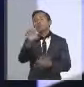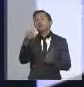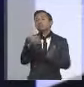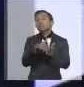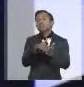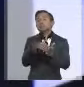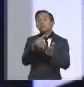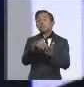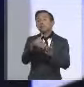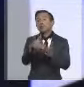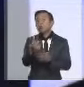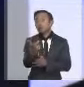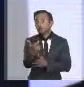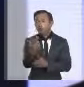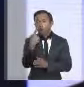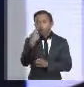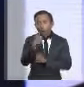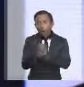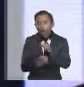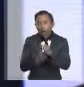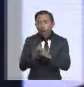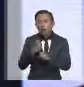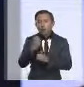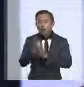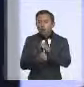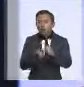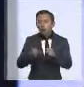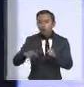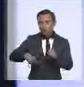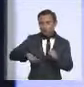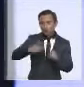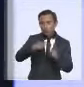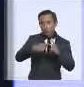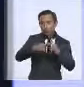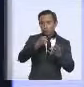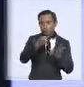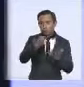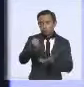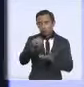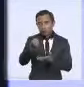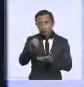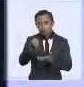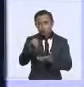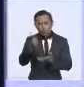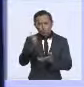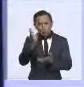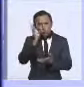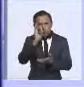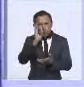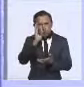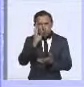del presupuesto. No hay ninguna banda que robe tanto.